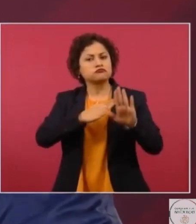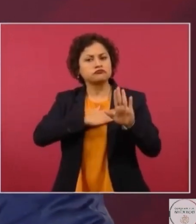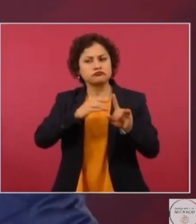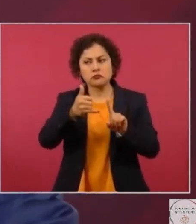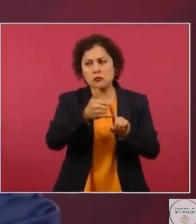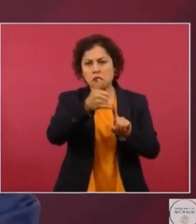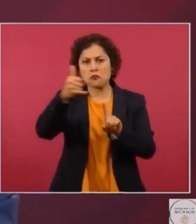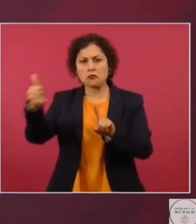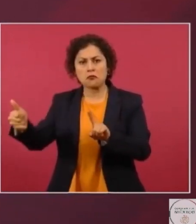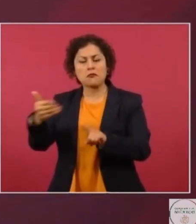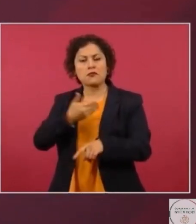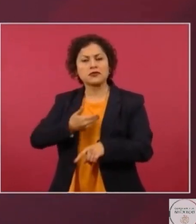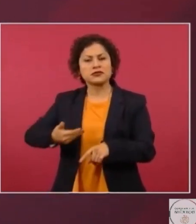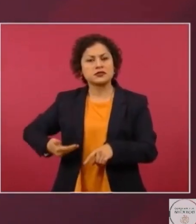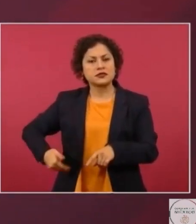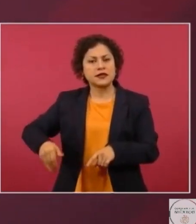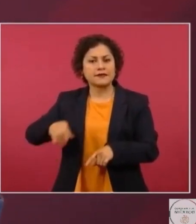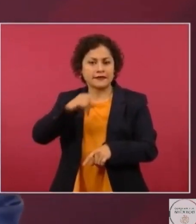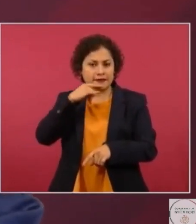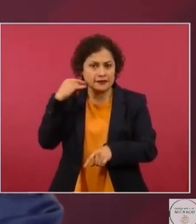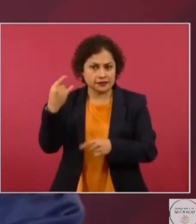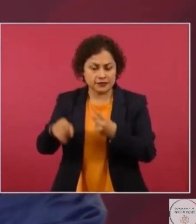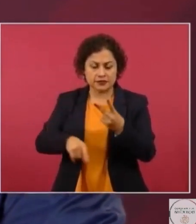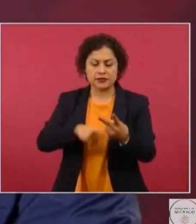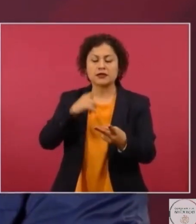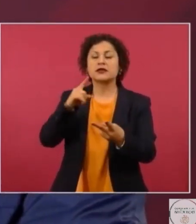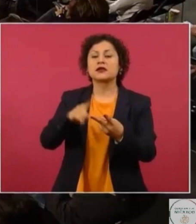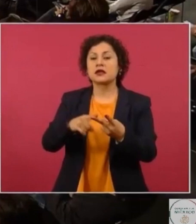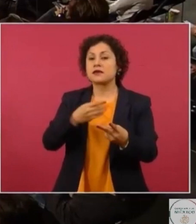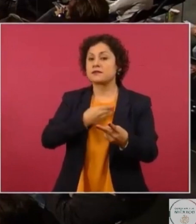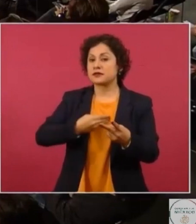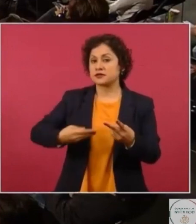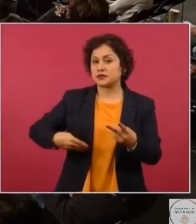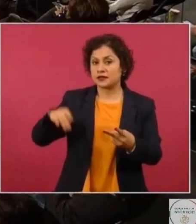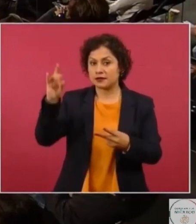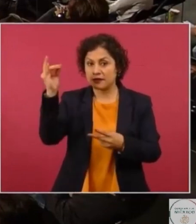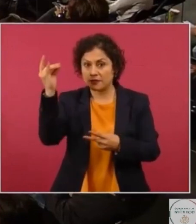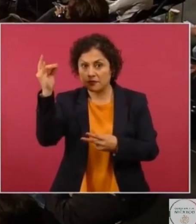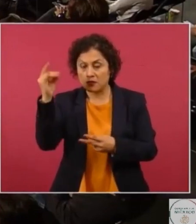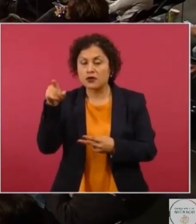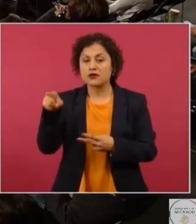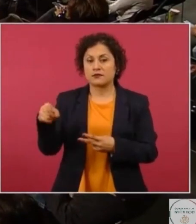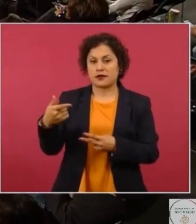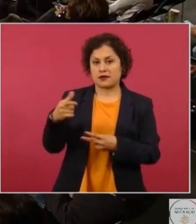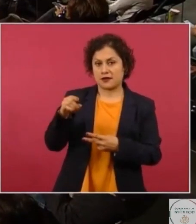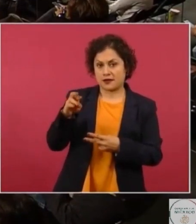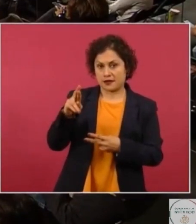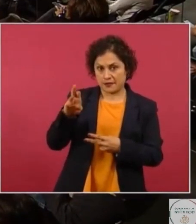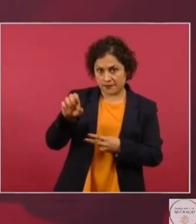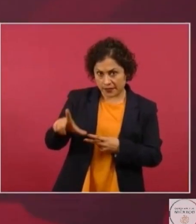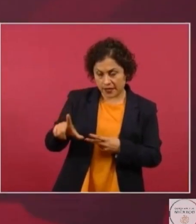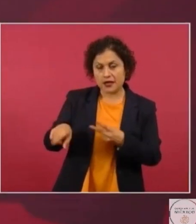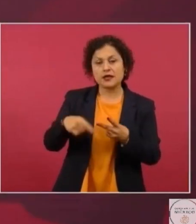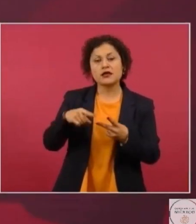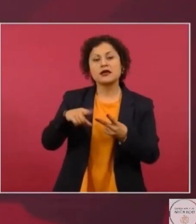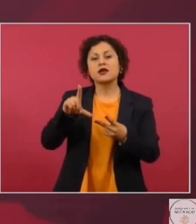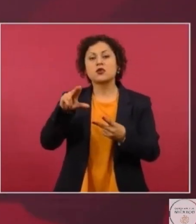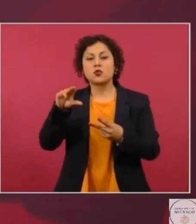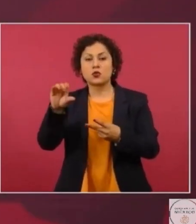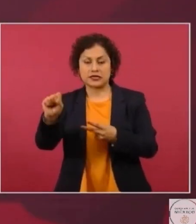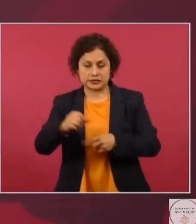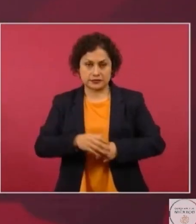Chile y con el presidente de Bolivia, Gabriel Boric y Luis Arce. Y yo